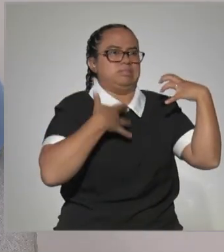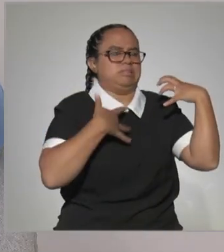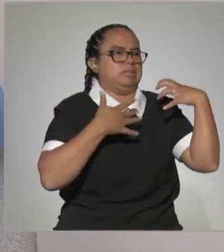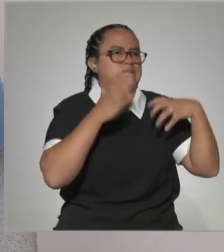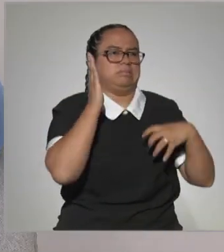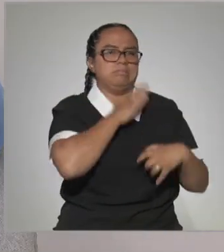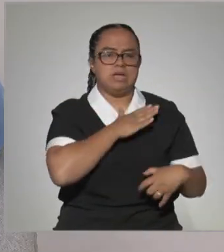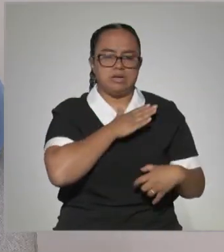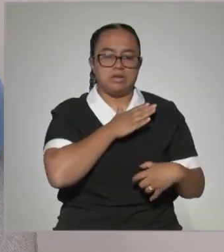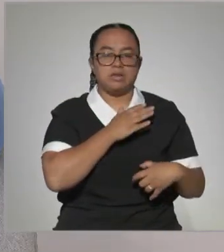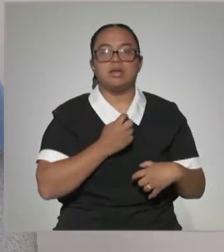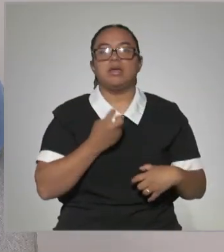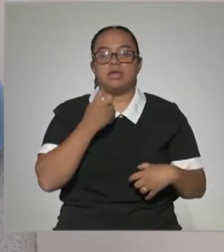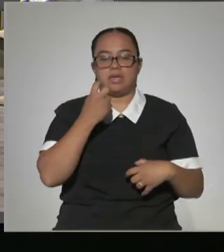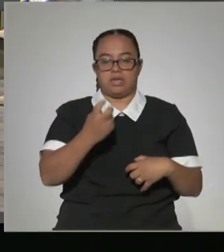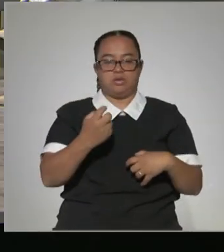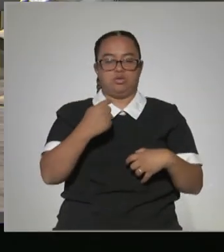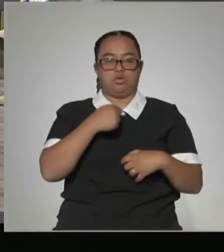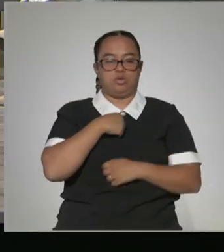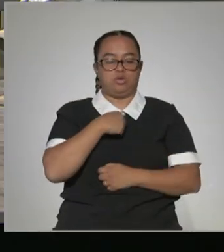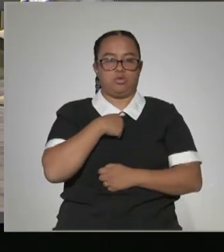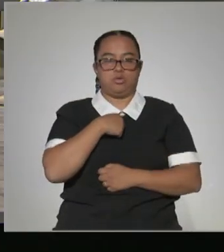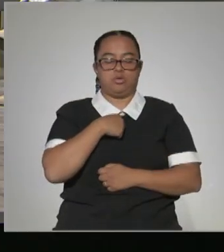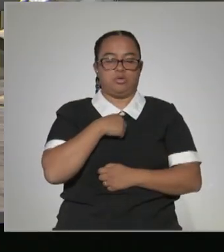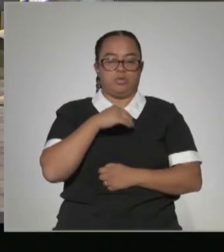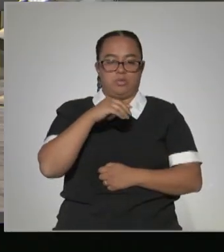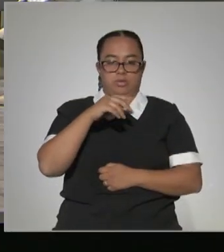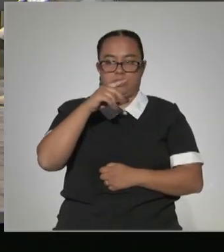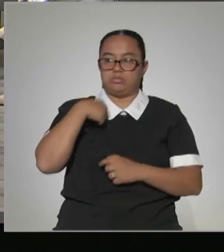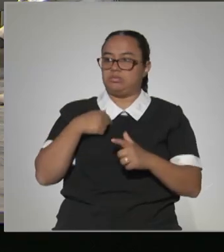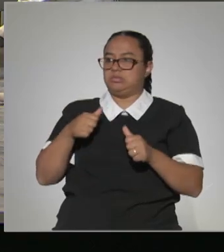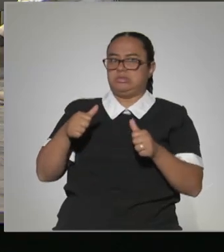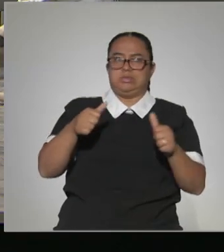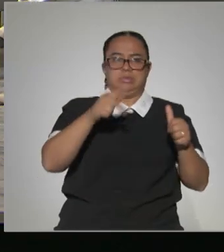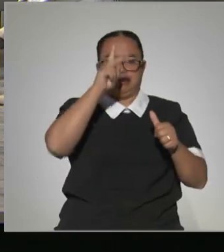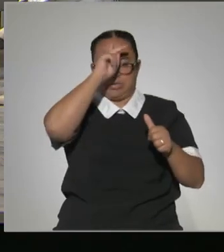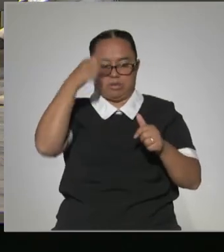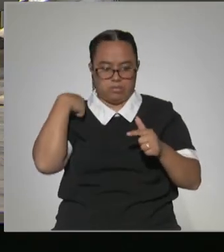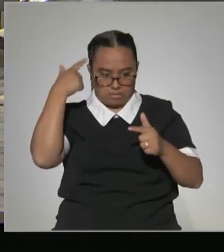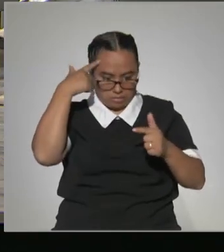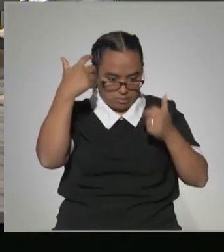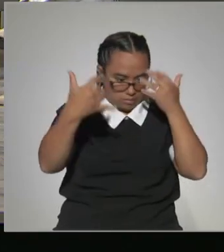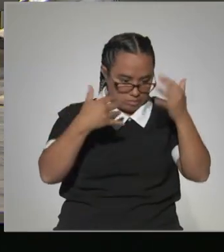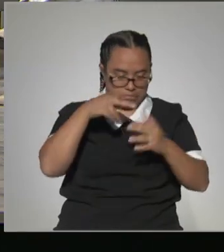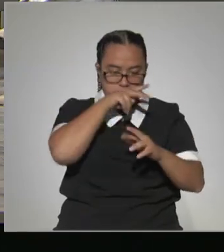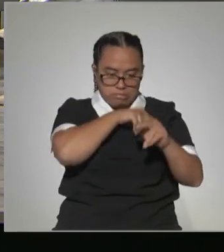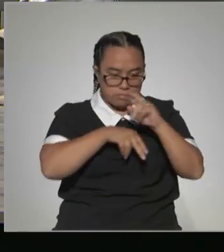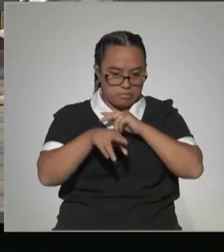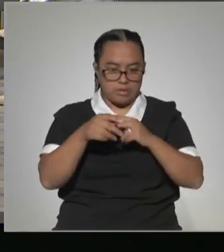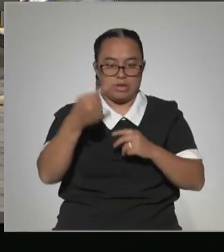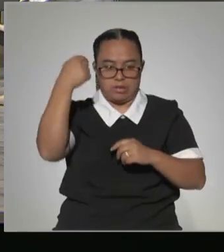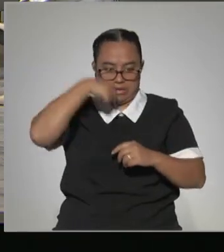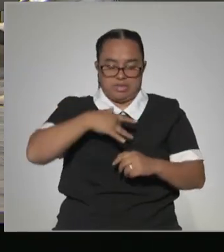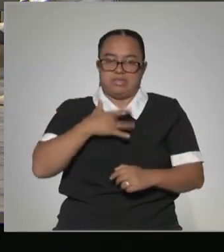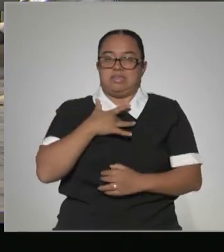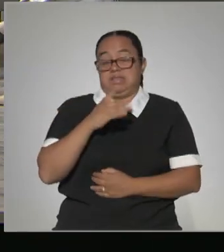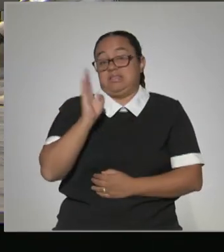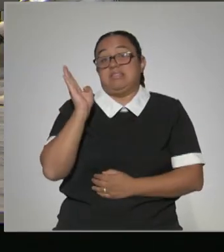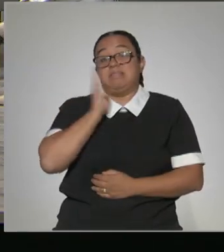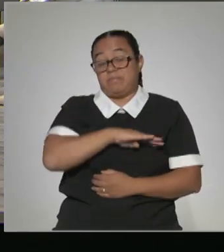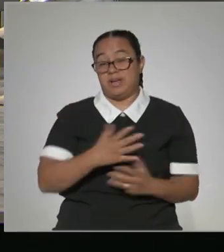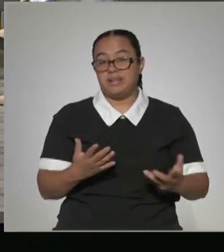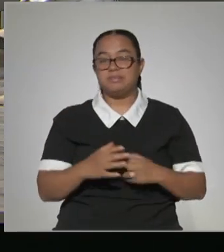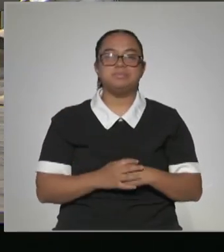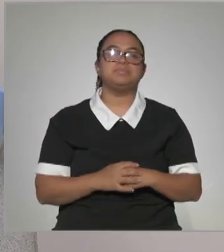voy a sentir todos los baches. Voy a andar tiritón. Sí, el coche se va a sentir fatal. Vamos a un corte,